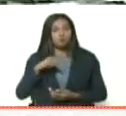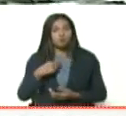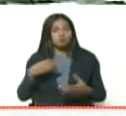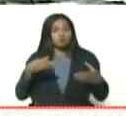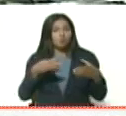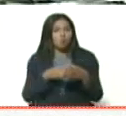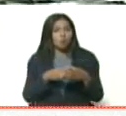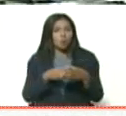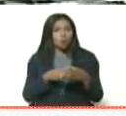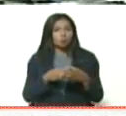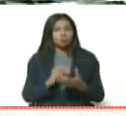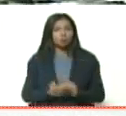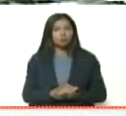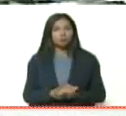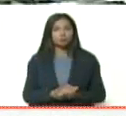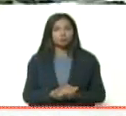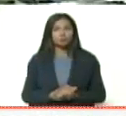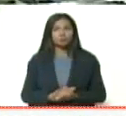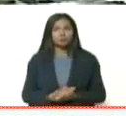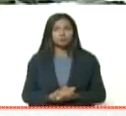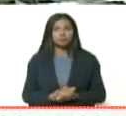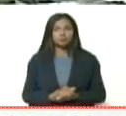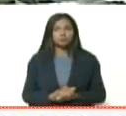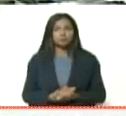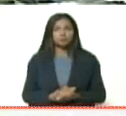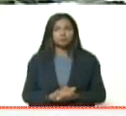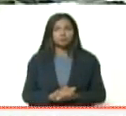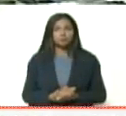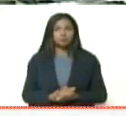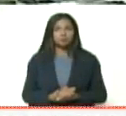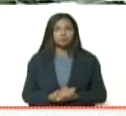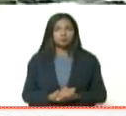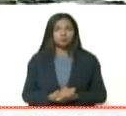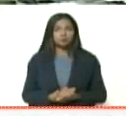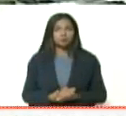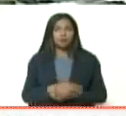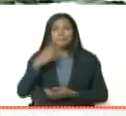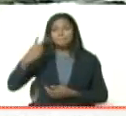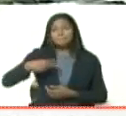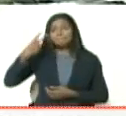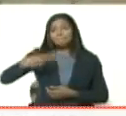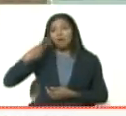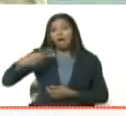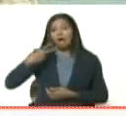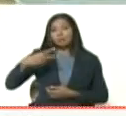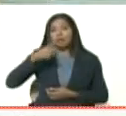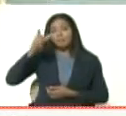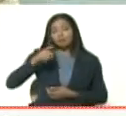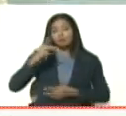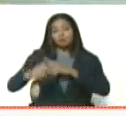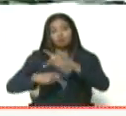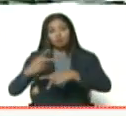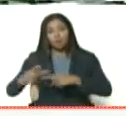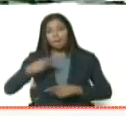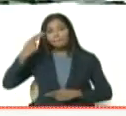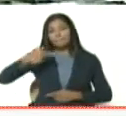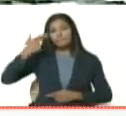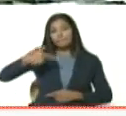sector pastificio, ¿no? Vemos como... Productor de pasta, la gente que produce pasta, correcto.